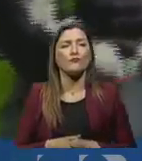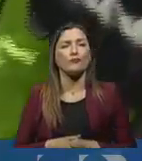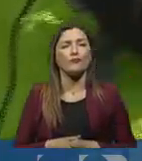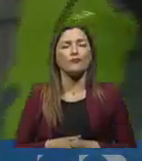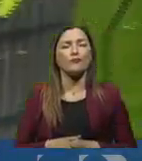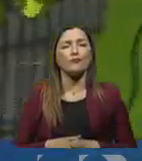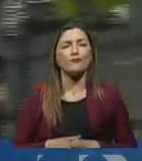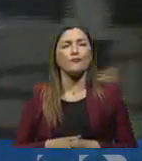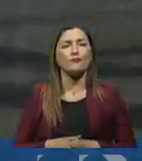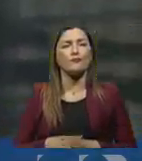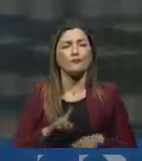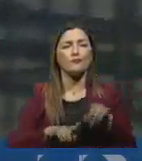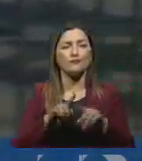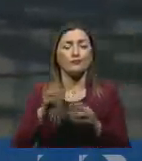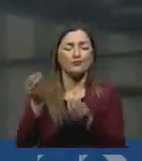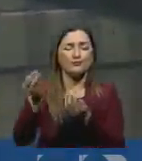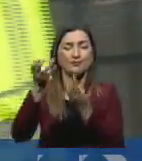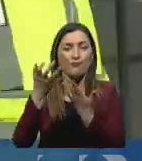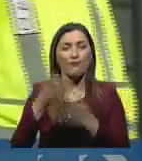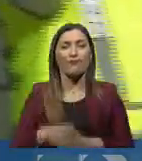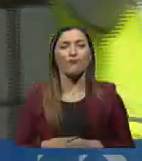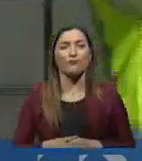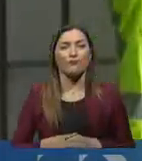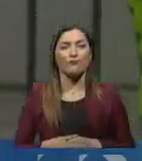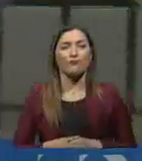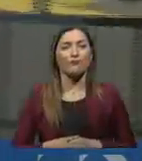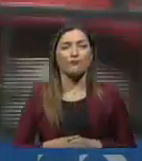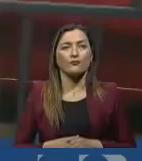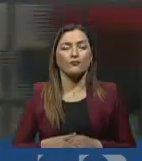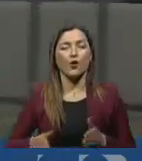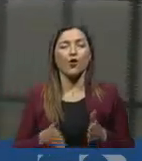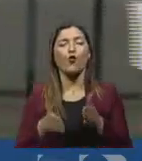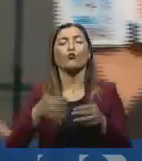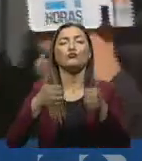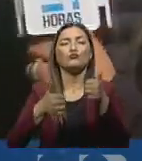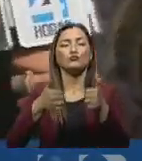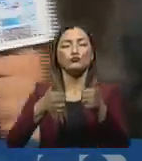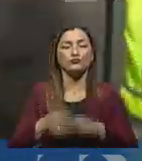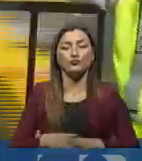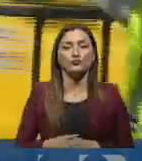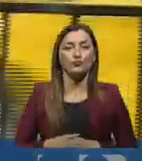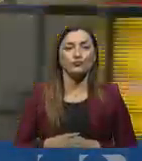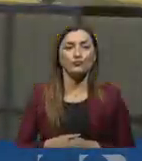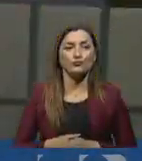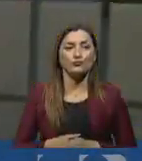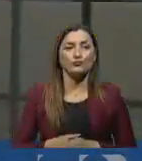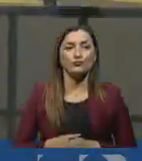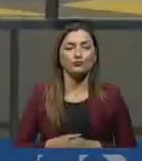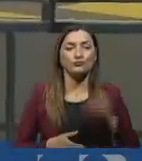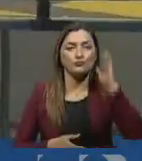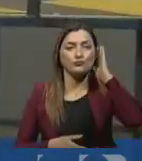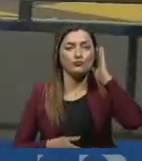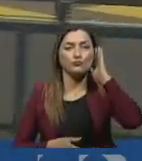Bueno compañeros amigos televidentes y hemos escuchado entonces recuerde las vías alternas que usted debe utilizar